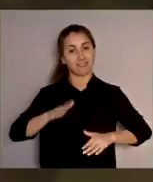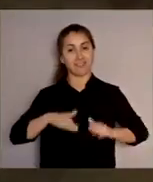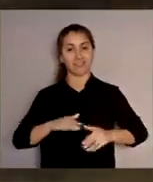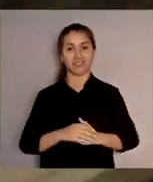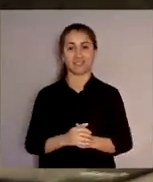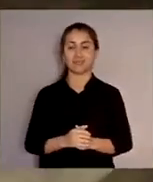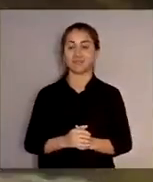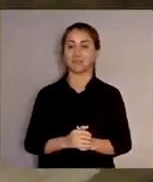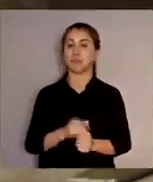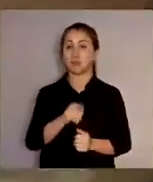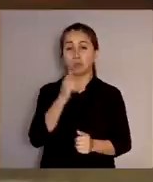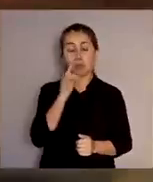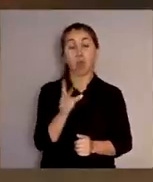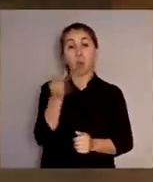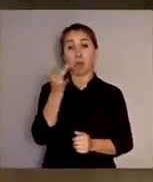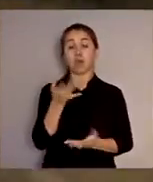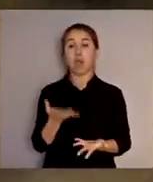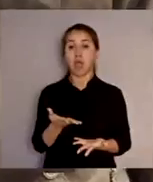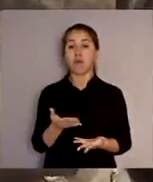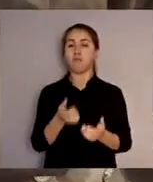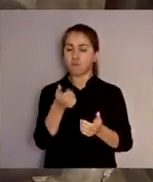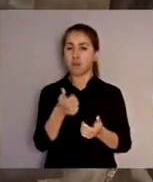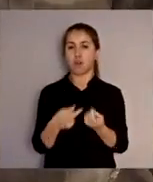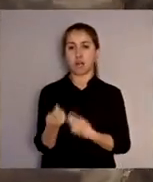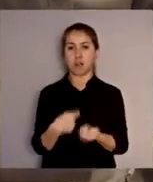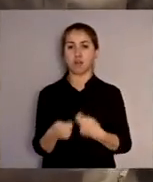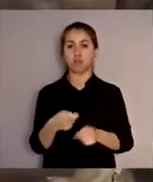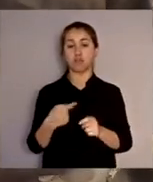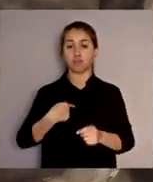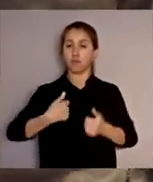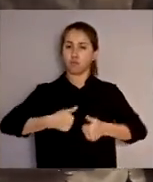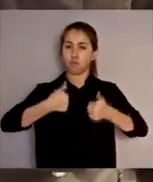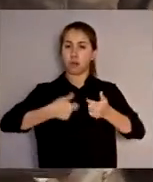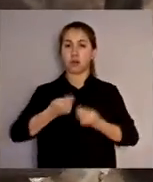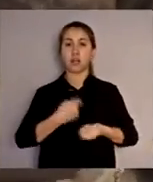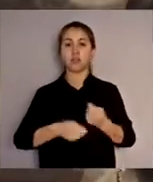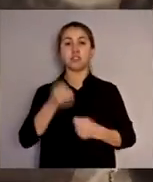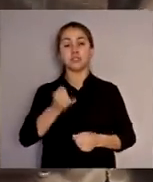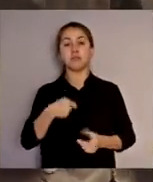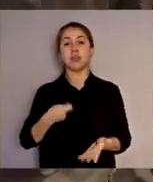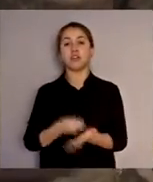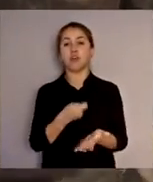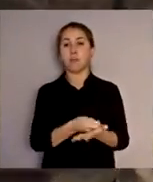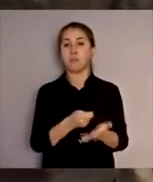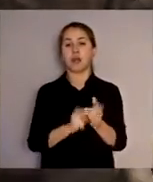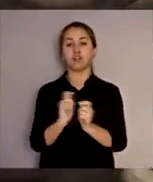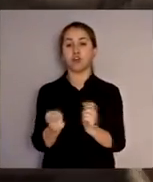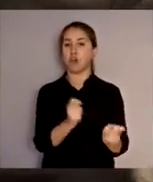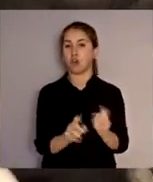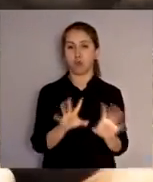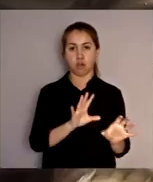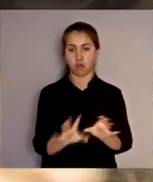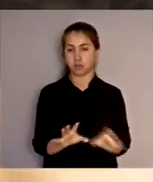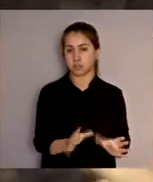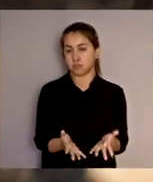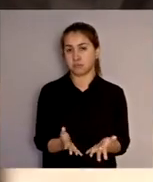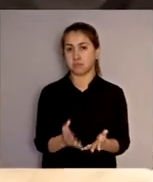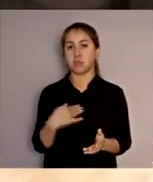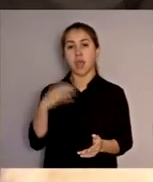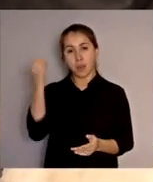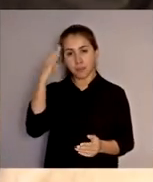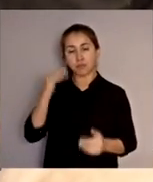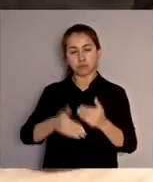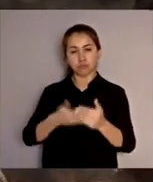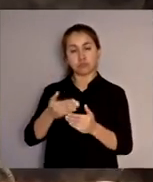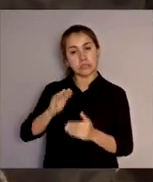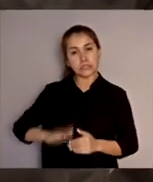repente. ¿Y cuándo se da cuenta de que es bueno para los negocios? Sí, sería bueno para los negocios, siempre he sabido comprar y vender, digamos. Algo que uno aprende, he aprendido